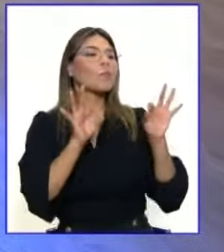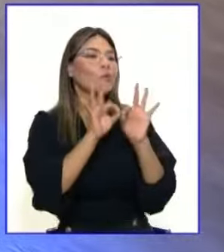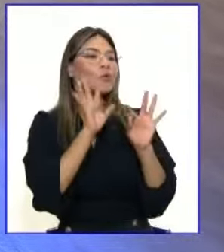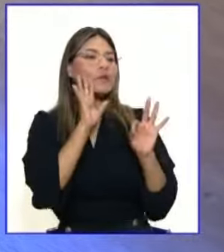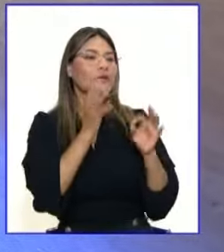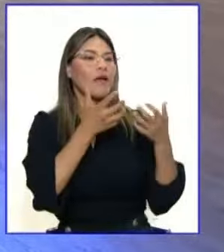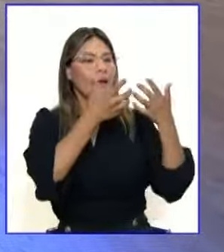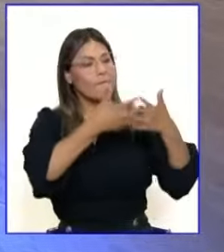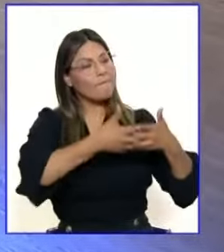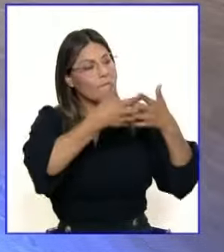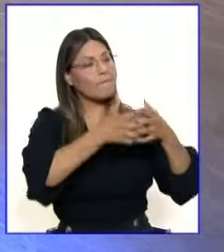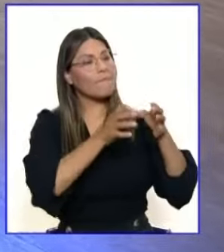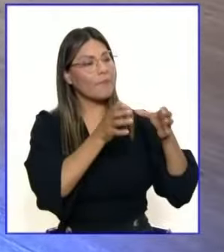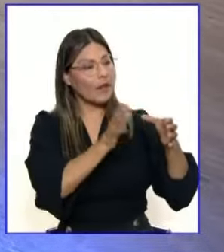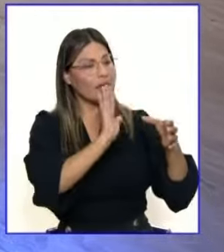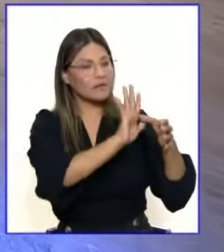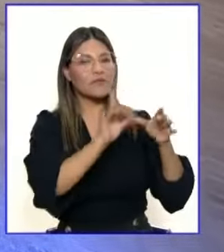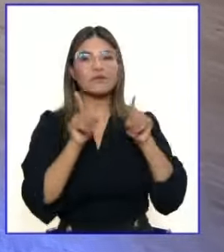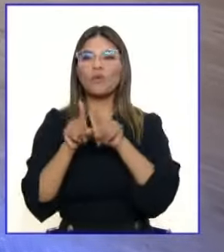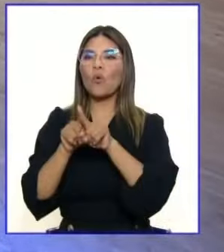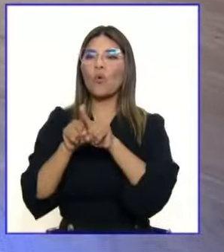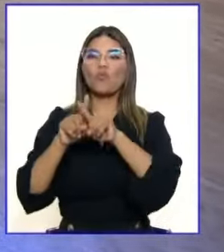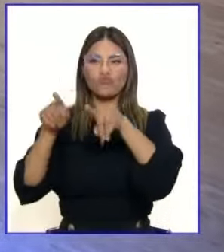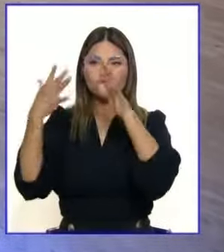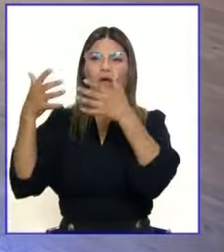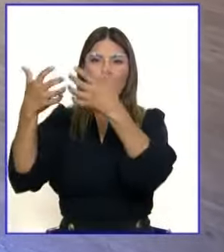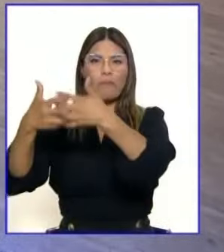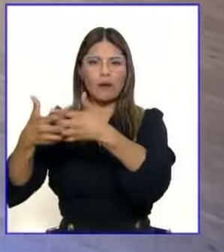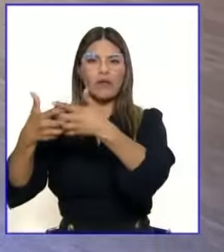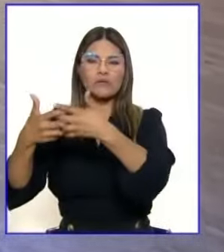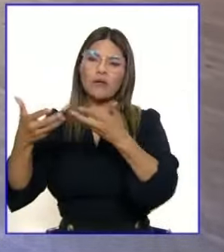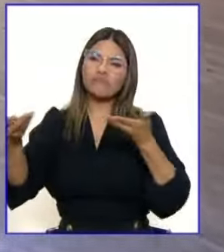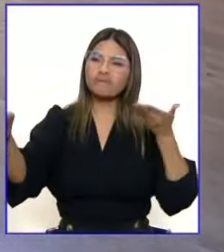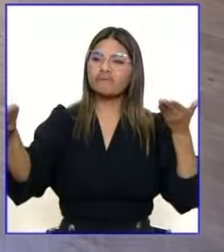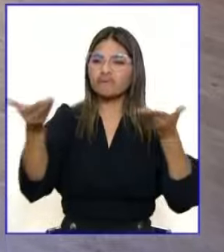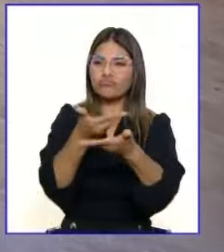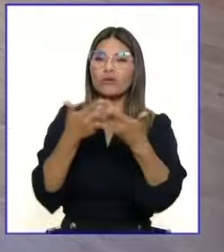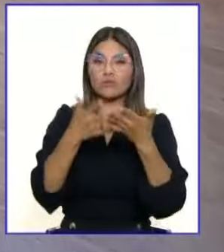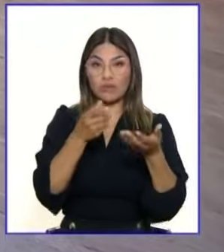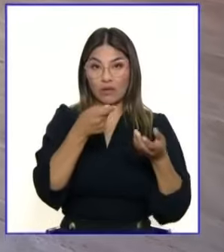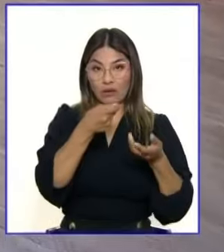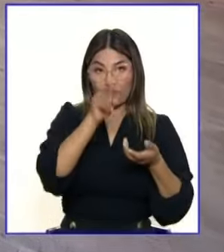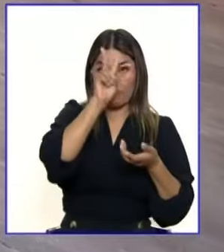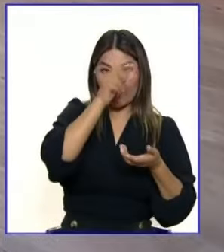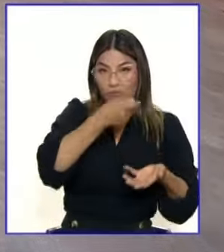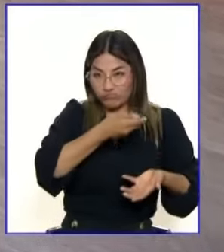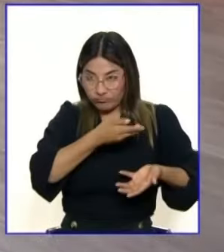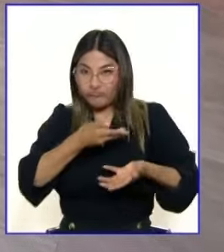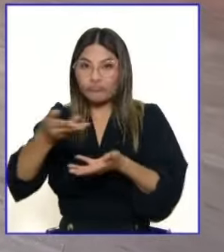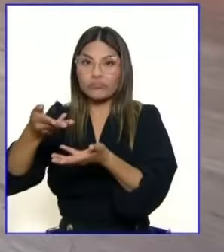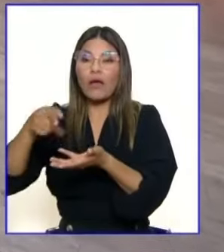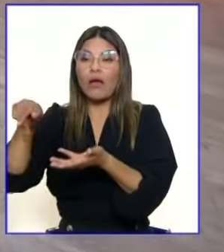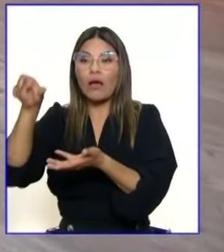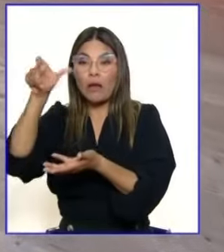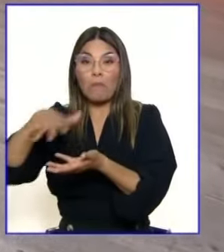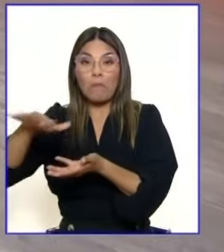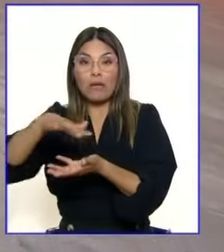empresas, con proveedores o también personas que están comprando los productos peruanos, chinos, a diferencia